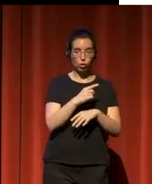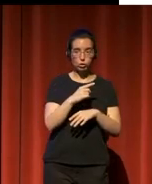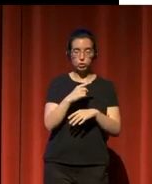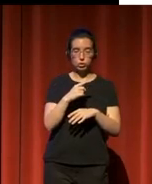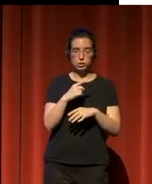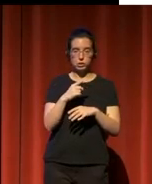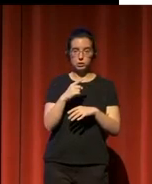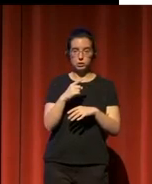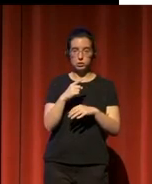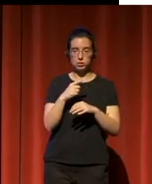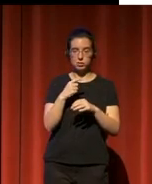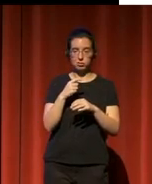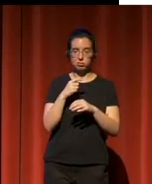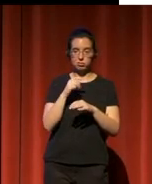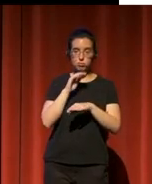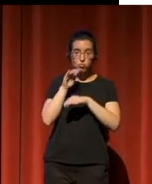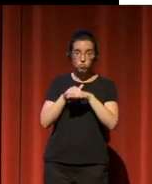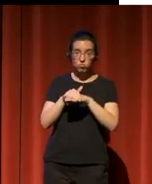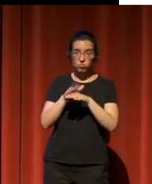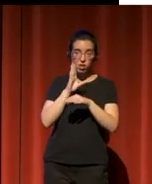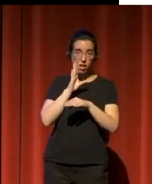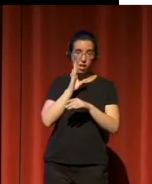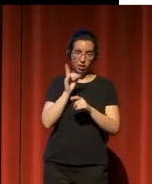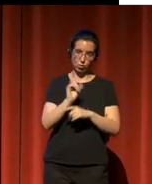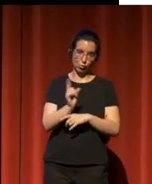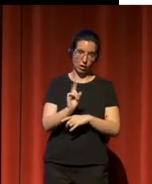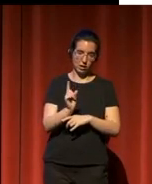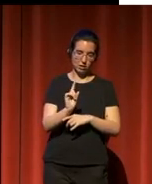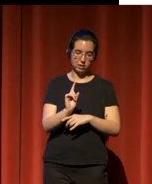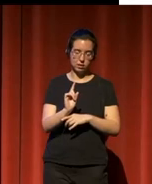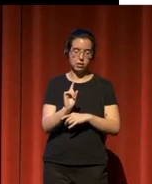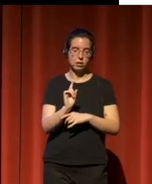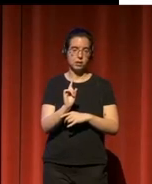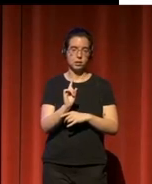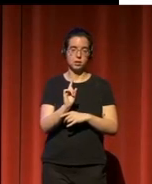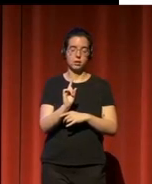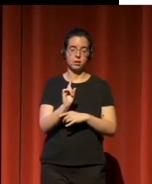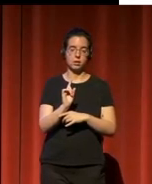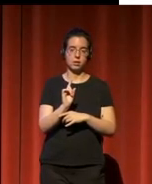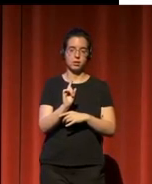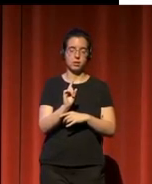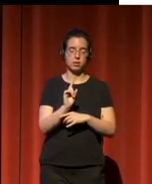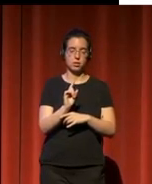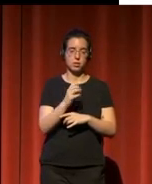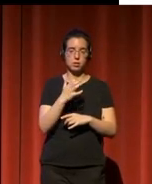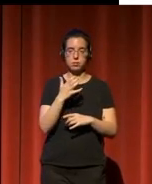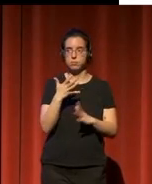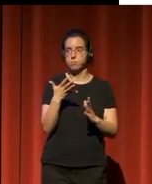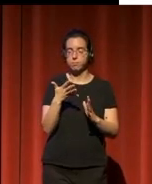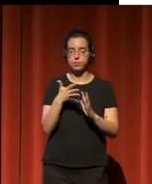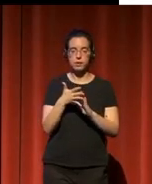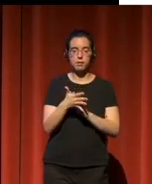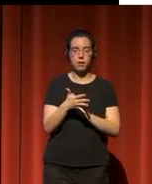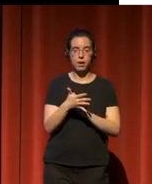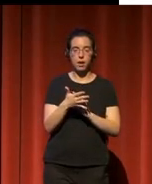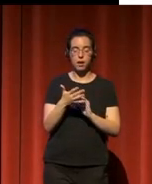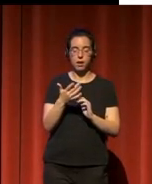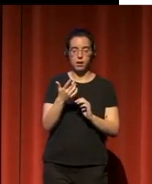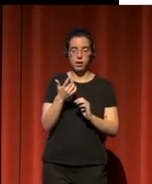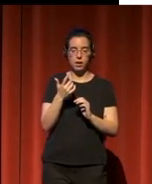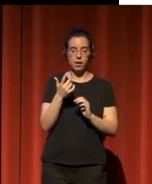bajo estos supuestos vale sino que eh digamos el alcance